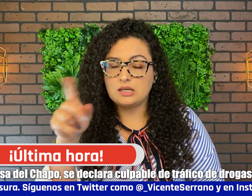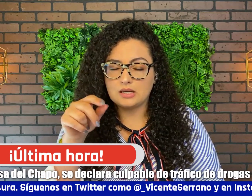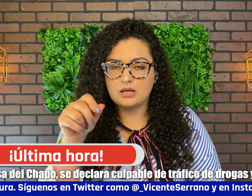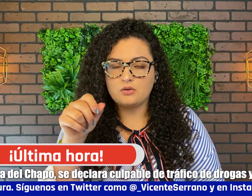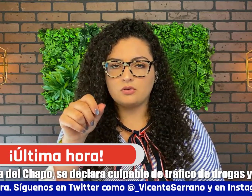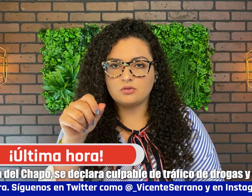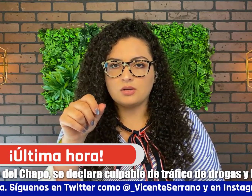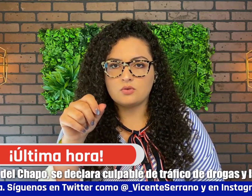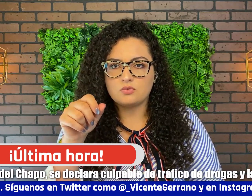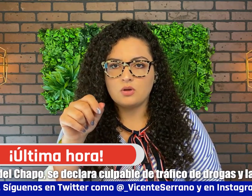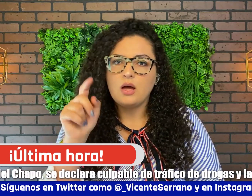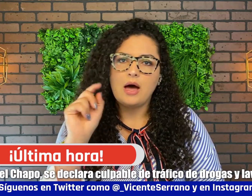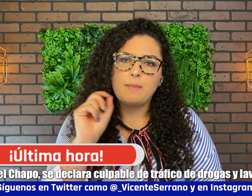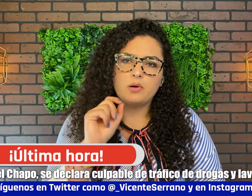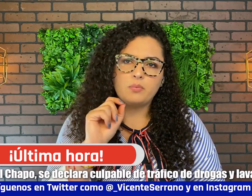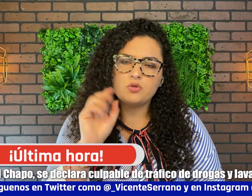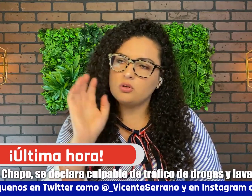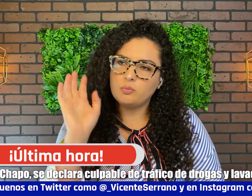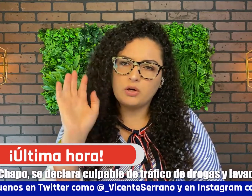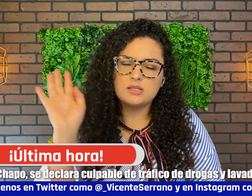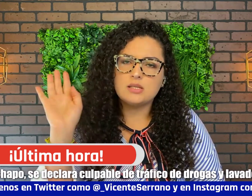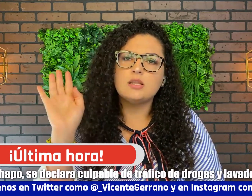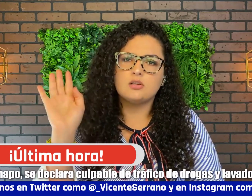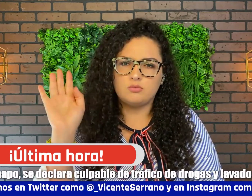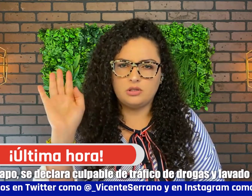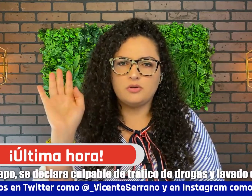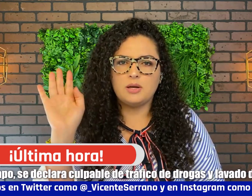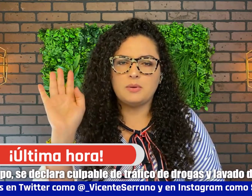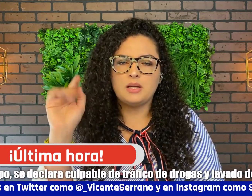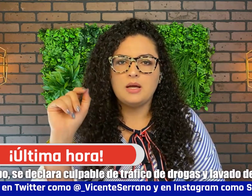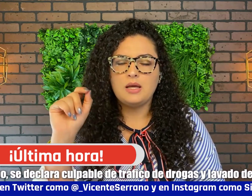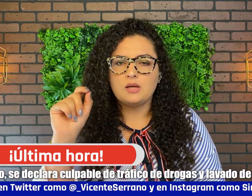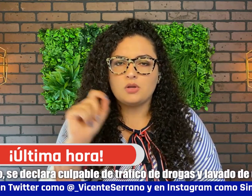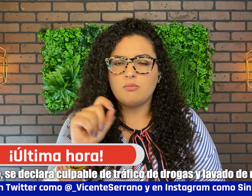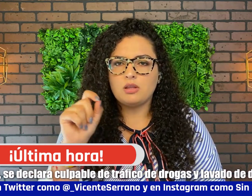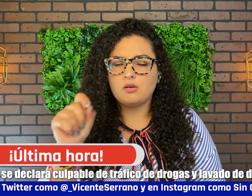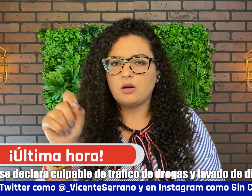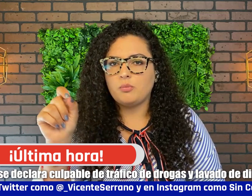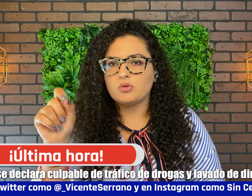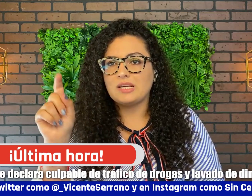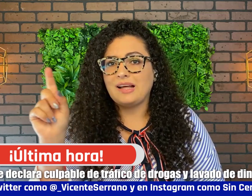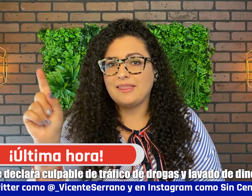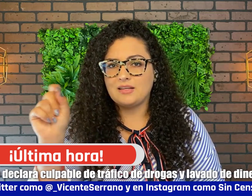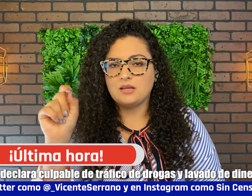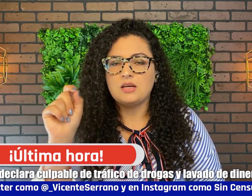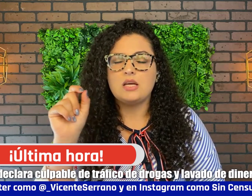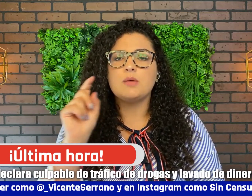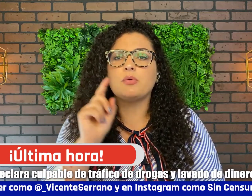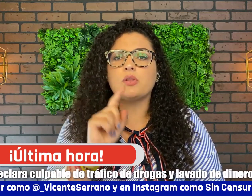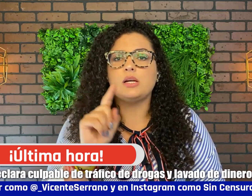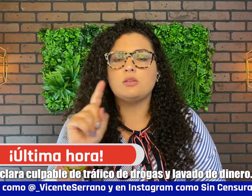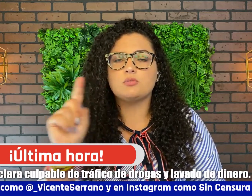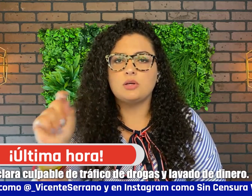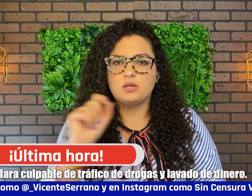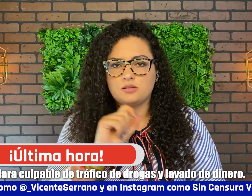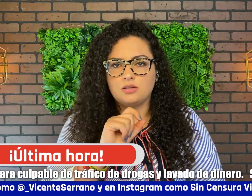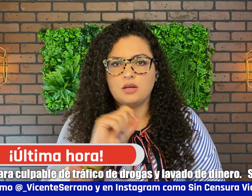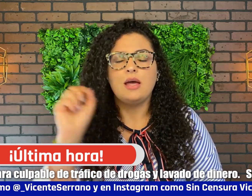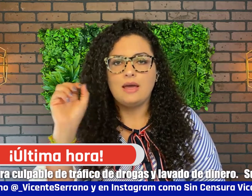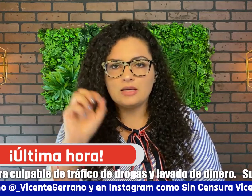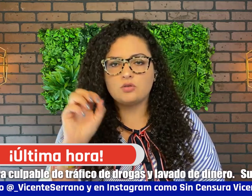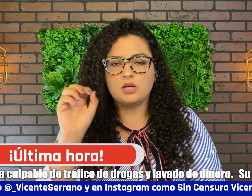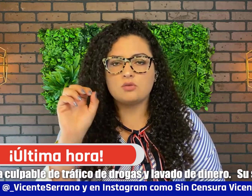se les cayeron los casos. A propósito, por accidente, como usted lo quiera ver, y solamente lograron procesar a 13 y por delitos